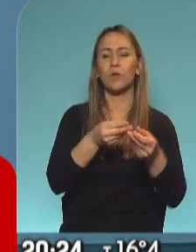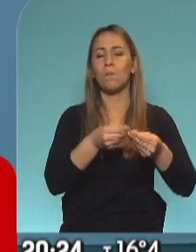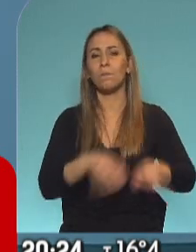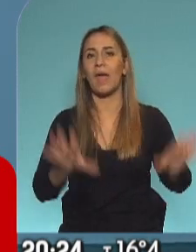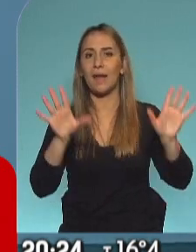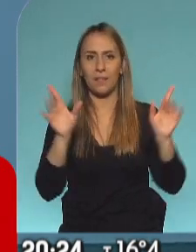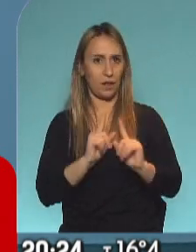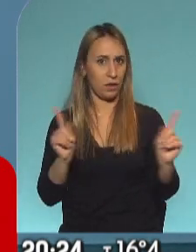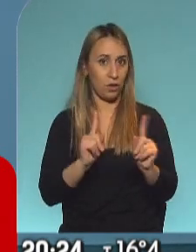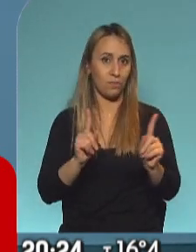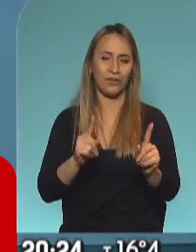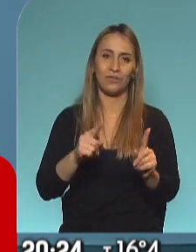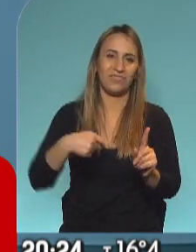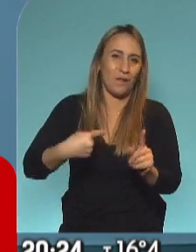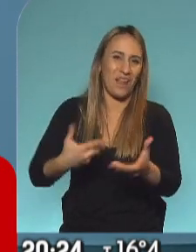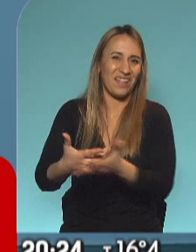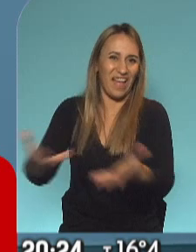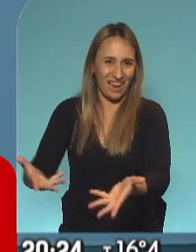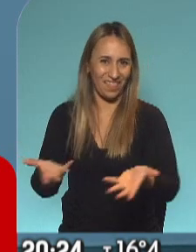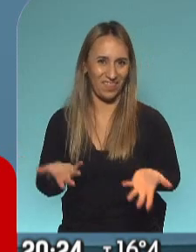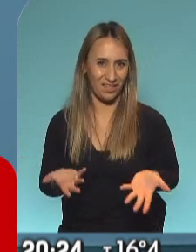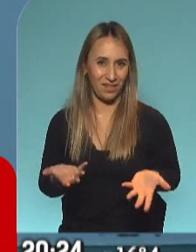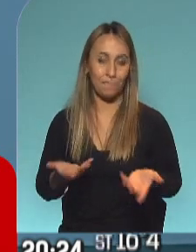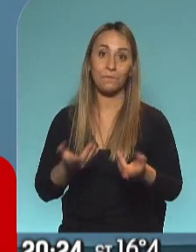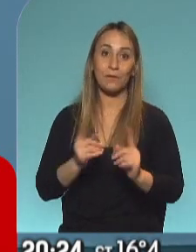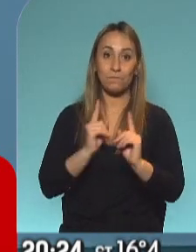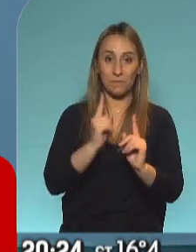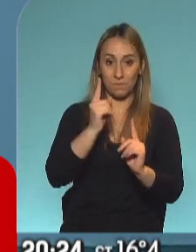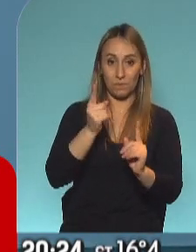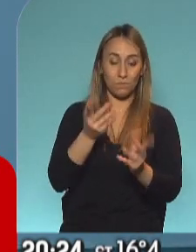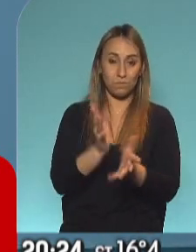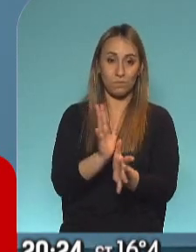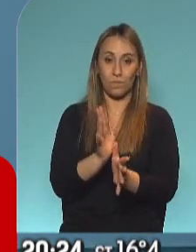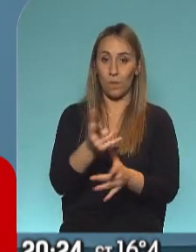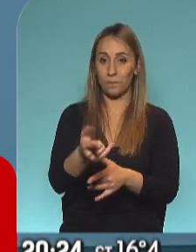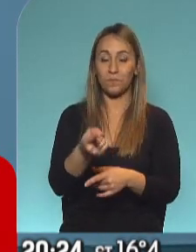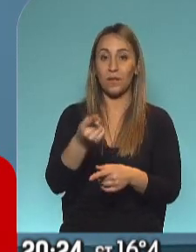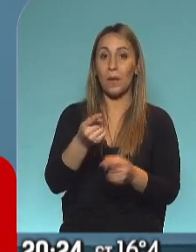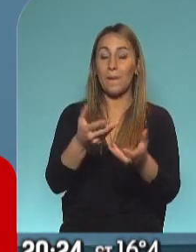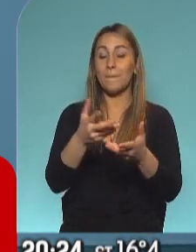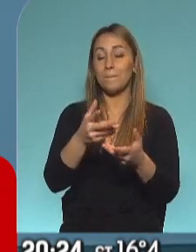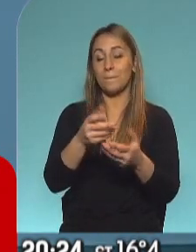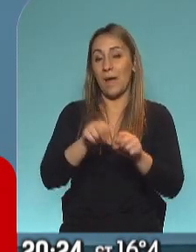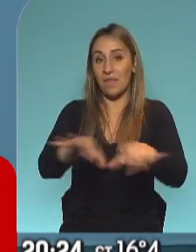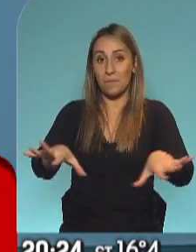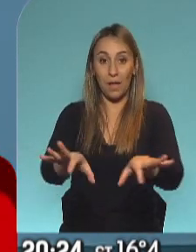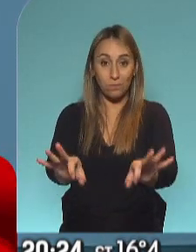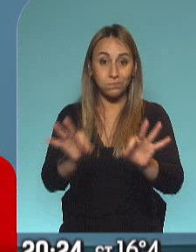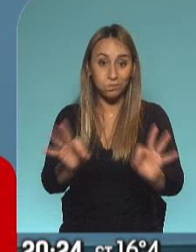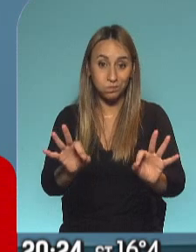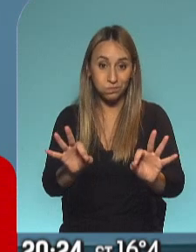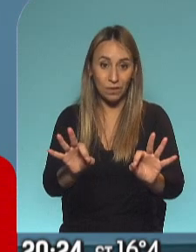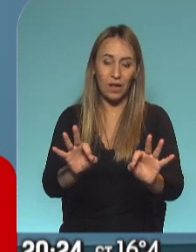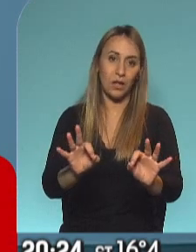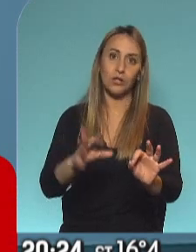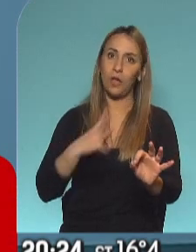siempre va posdatado. Esto quiere decir que el día que termina la pandemia y el último fallecido por pandemia, se siguen cargando dos o tres